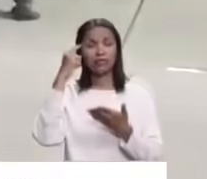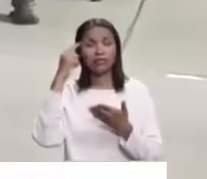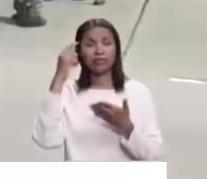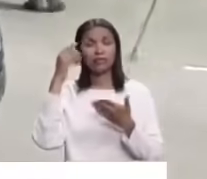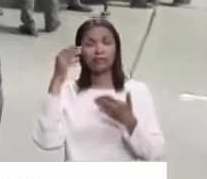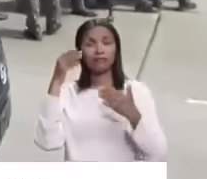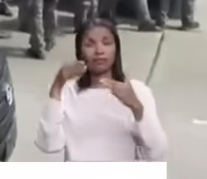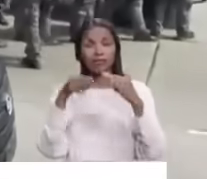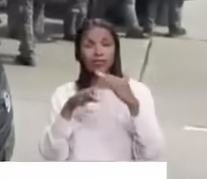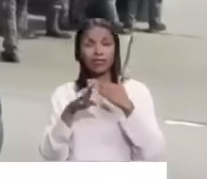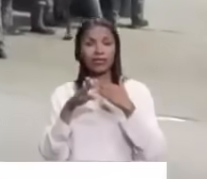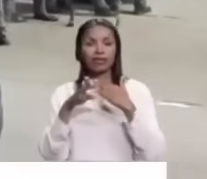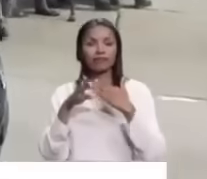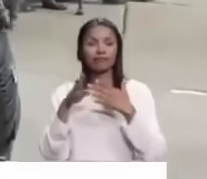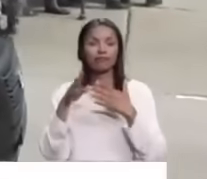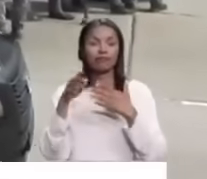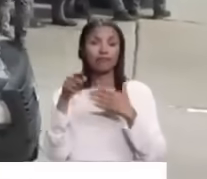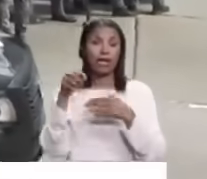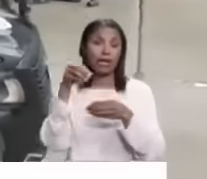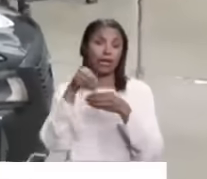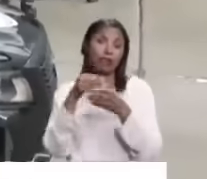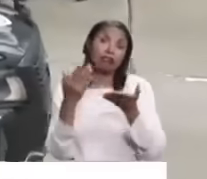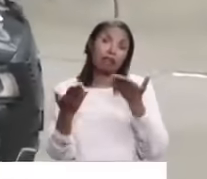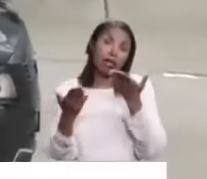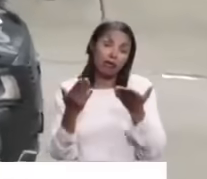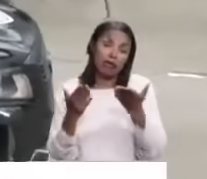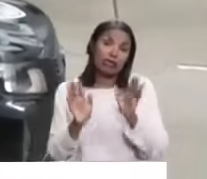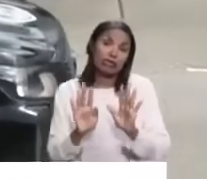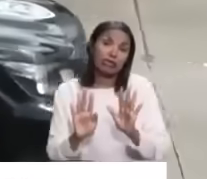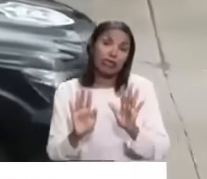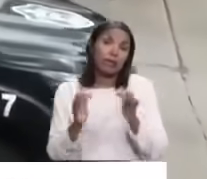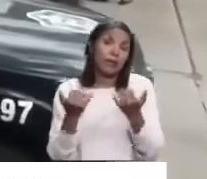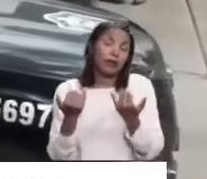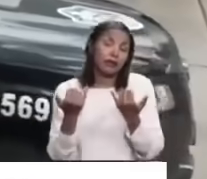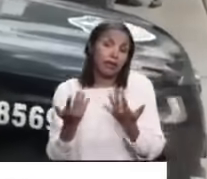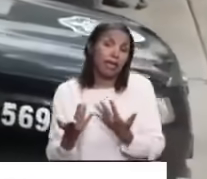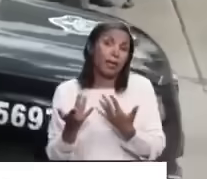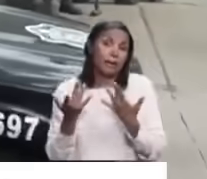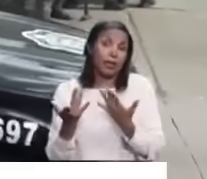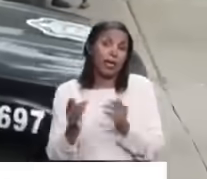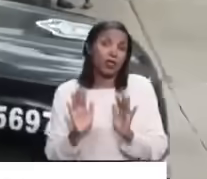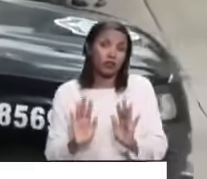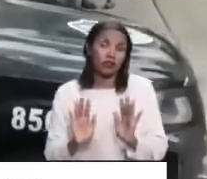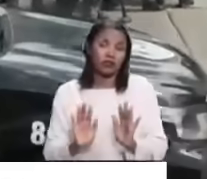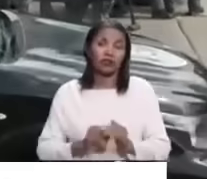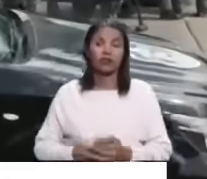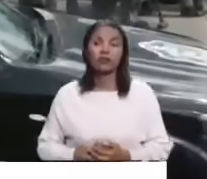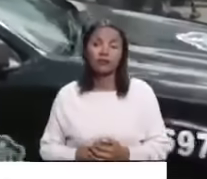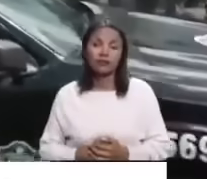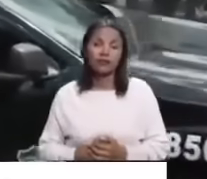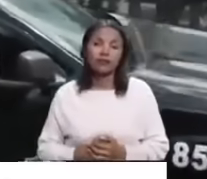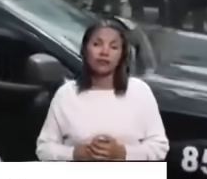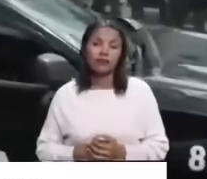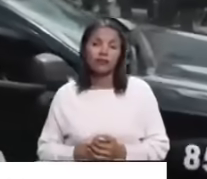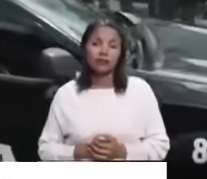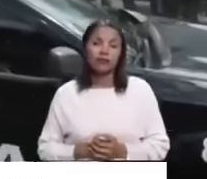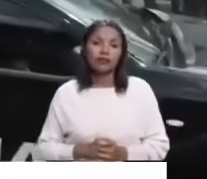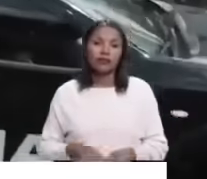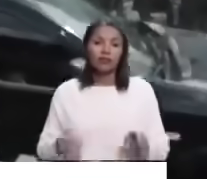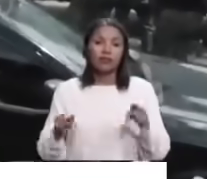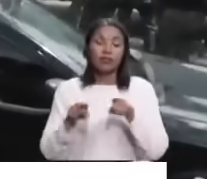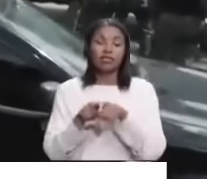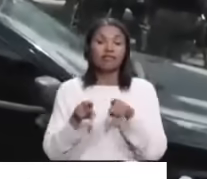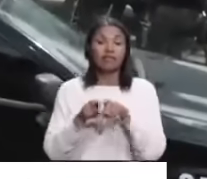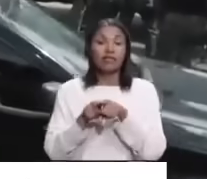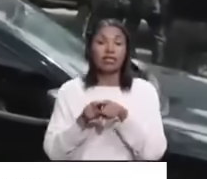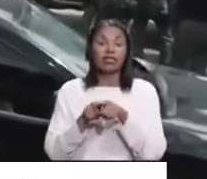vehículo y posteriormente evacuar el mismo. Se nos ha informado también que se trata de una